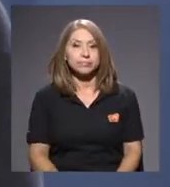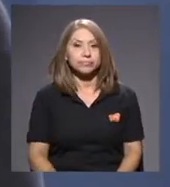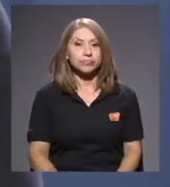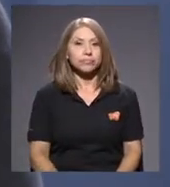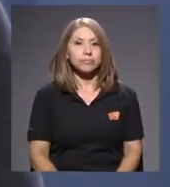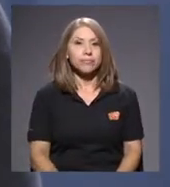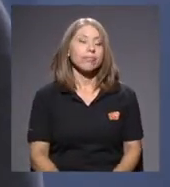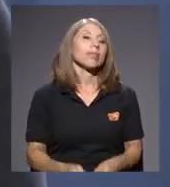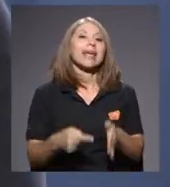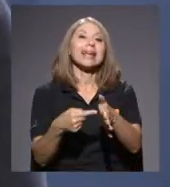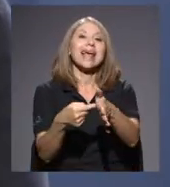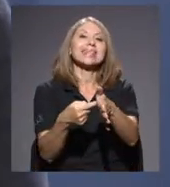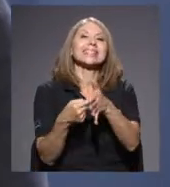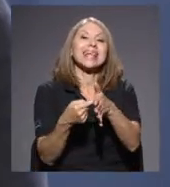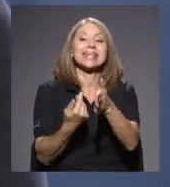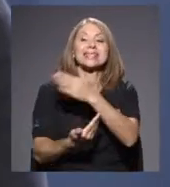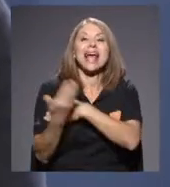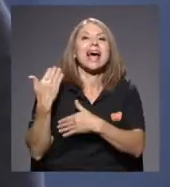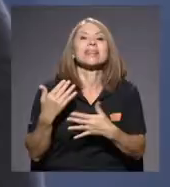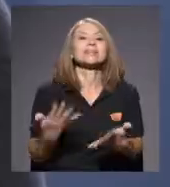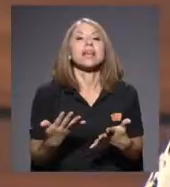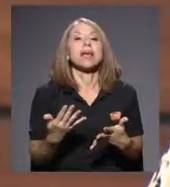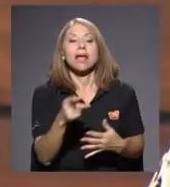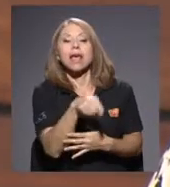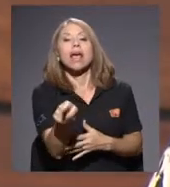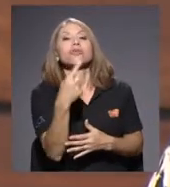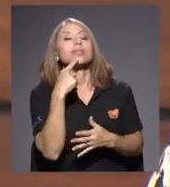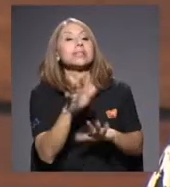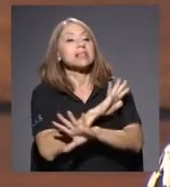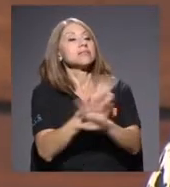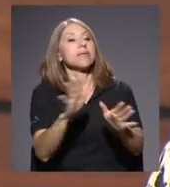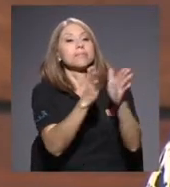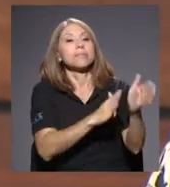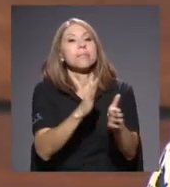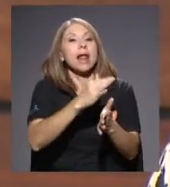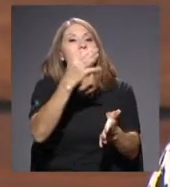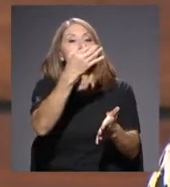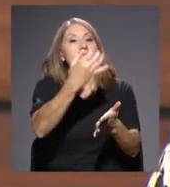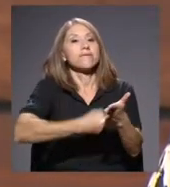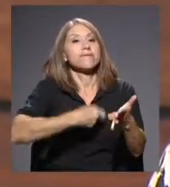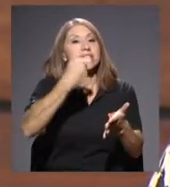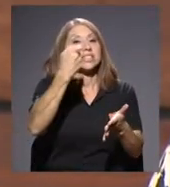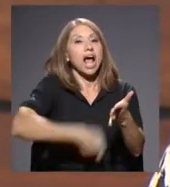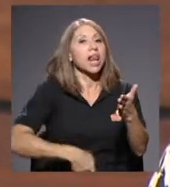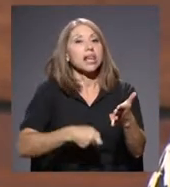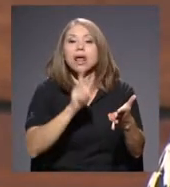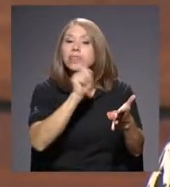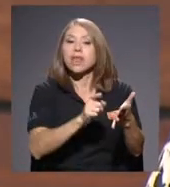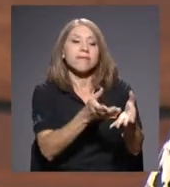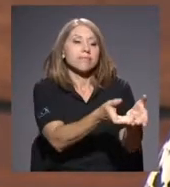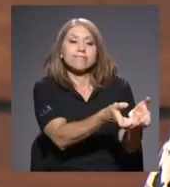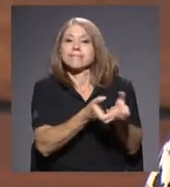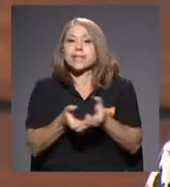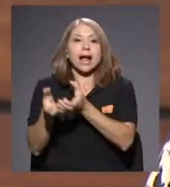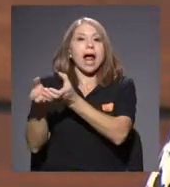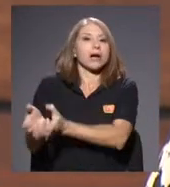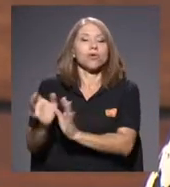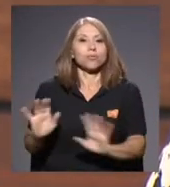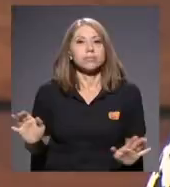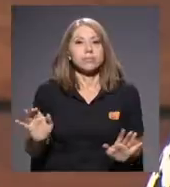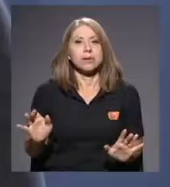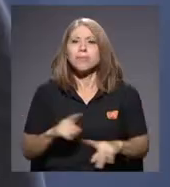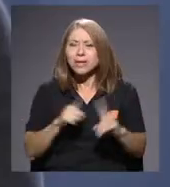la exigencia era sacar el plan fiscal de la discusión, una situación que se sabía de antemano de que no iba